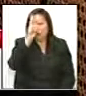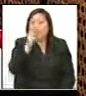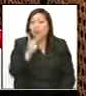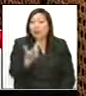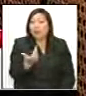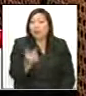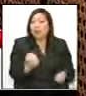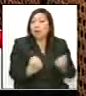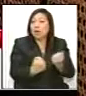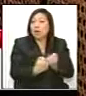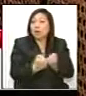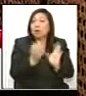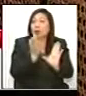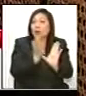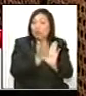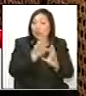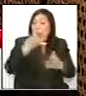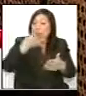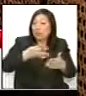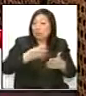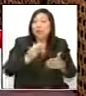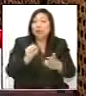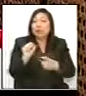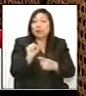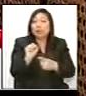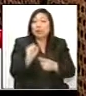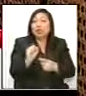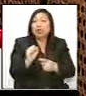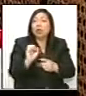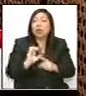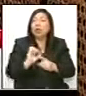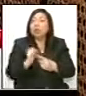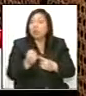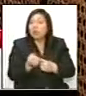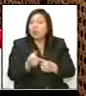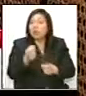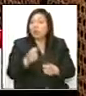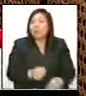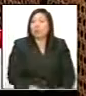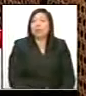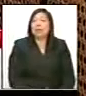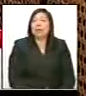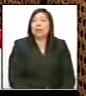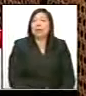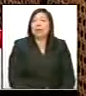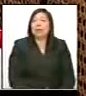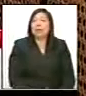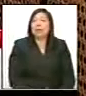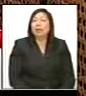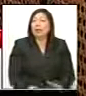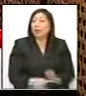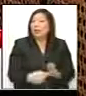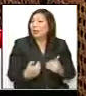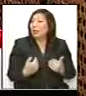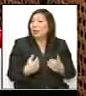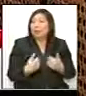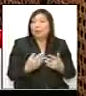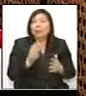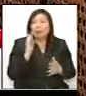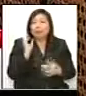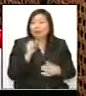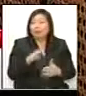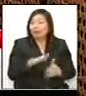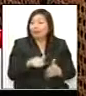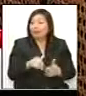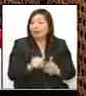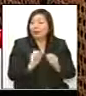un apoyo psicológico, de asistente social, de enfermería, a las pacientes BK negativos que ya no tienen contagio. Y